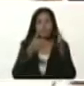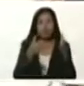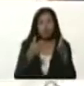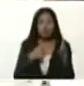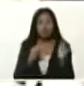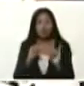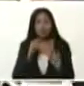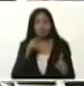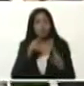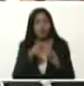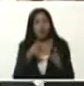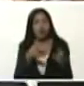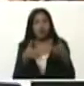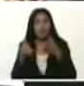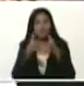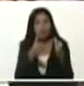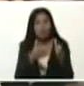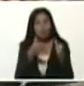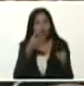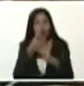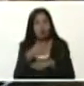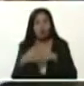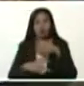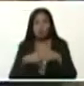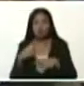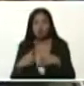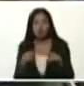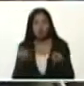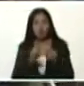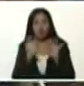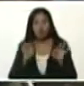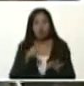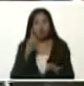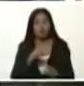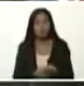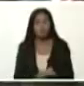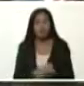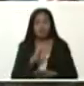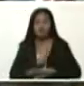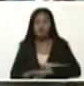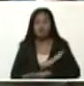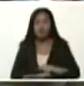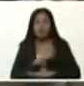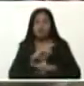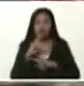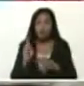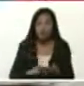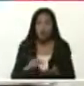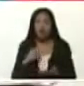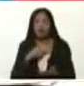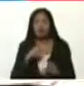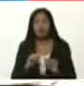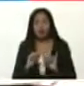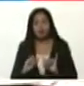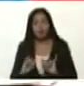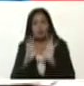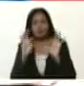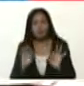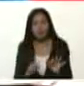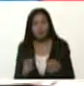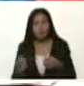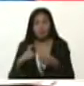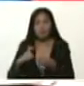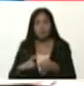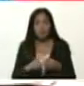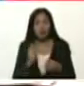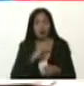es el camino. Ir a la producción con carácter regional, con carácter local, e incorporar